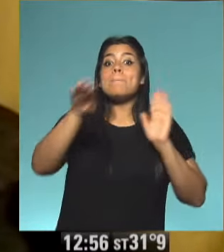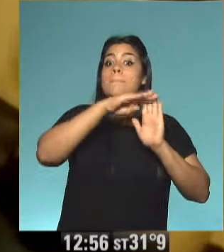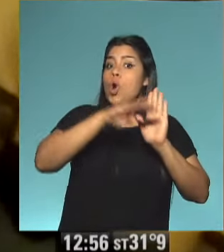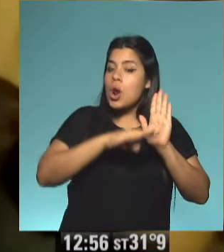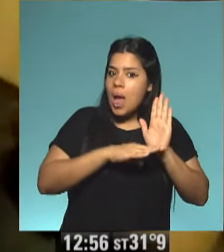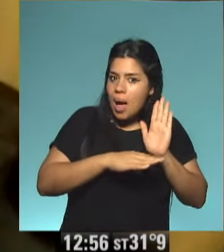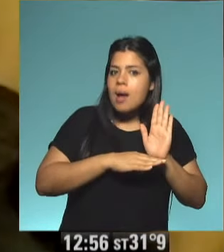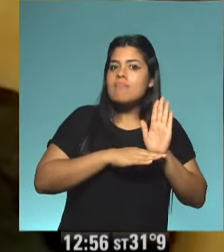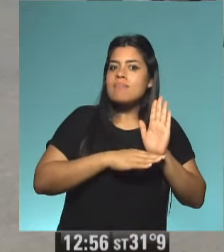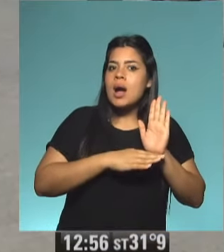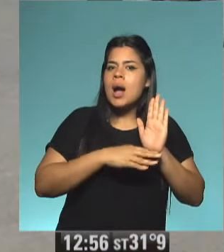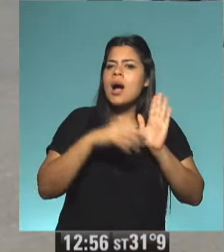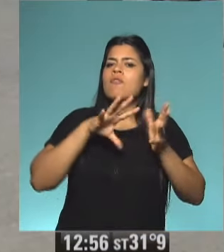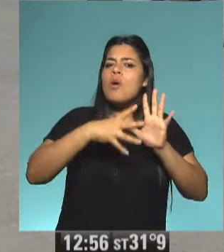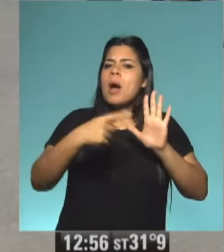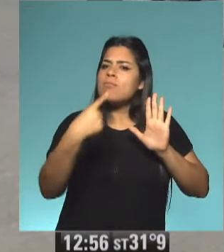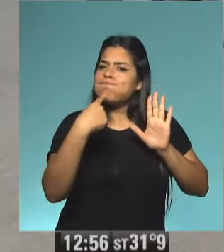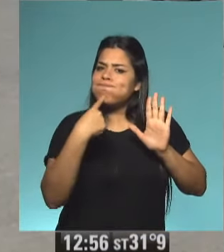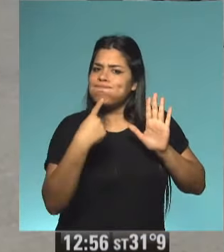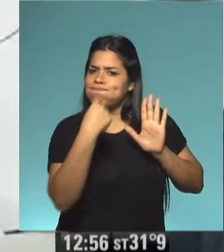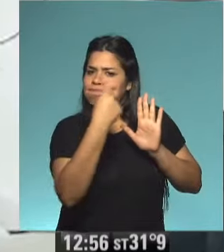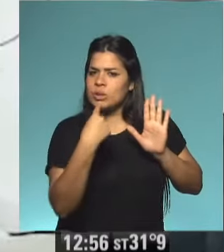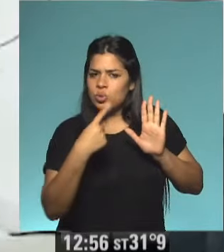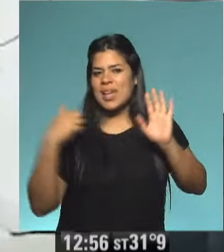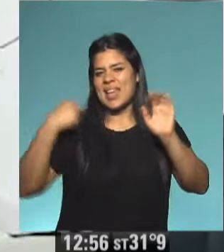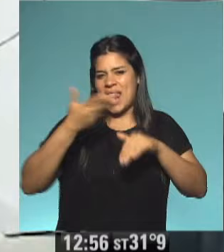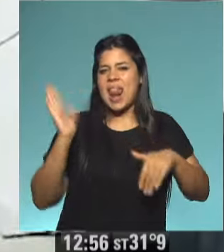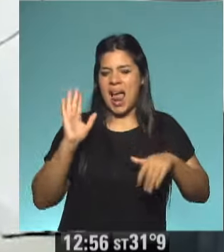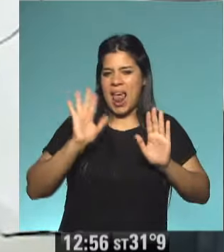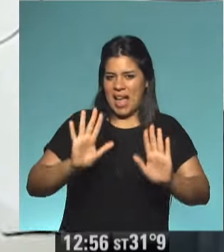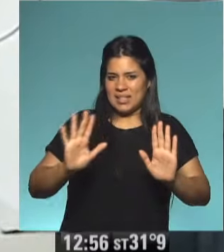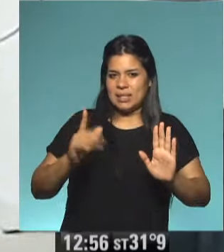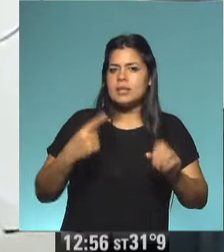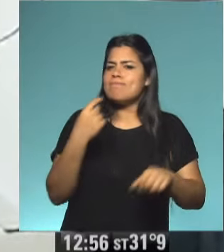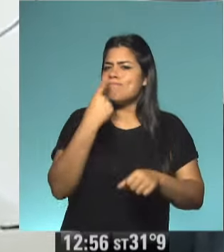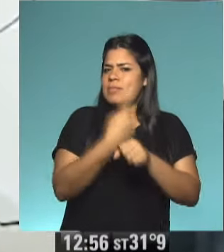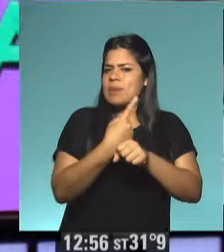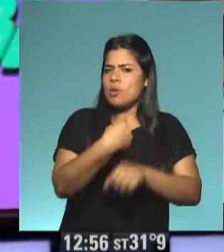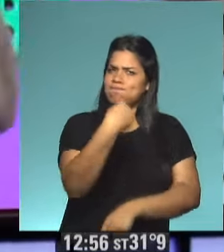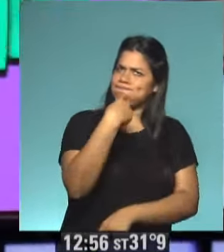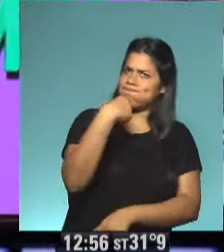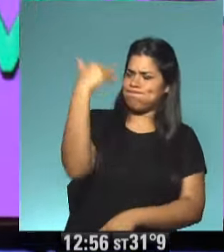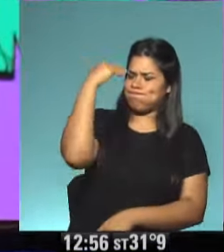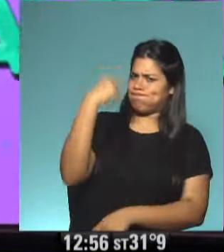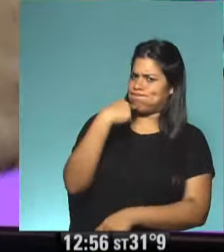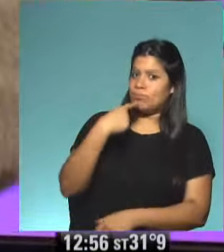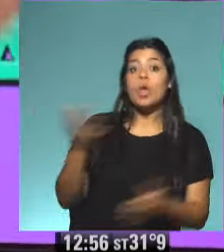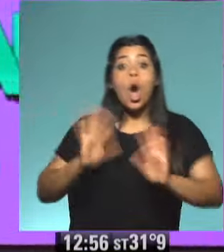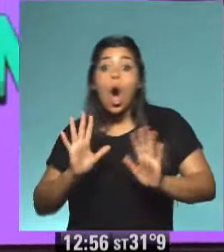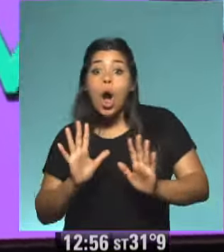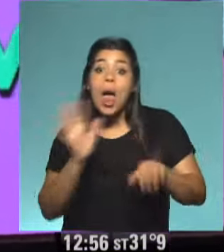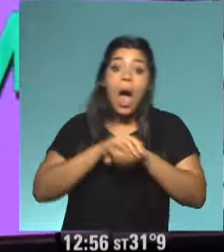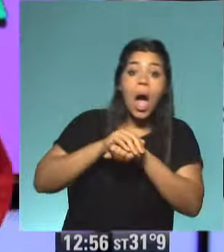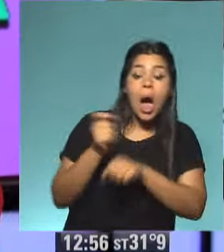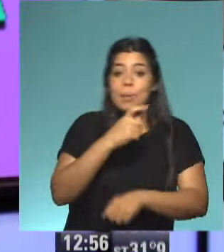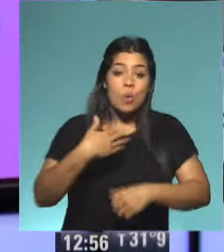con preguntas, que es lo que en general nos pasa cuando queremos conocer, que partimos de la curiosidad. ¡Hola amigos y amigas! ¡Soy Pepe